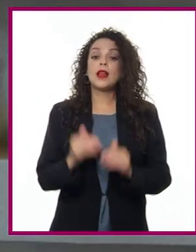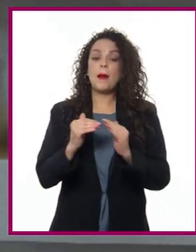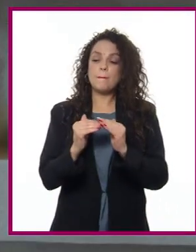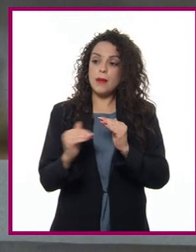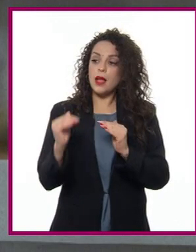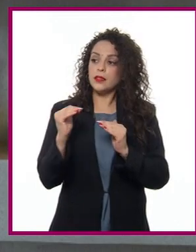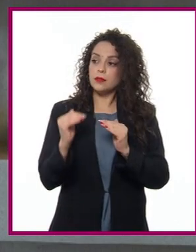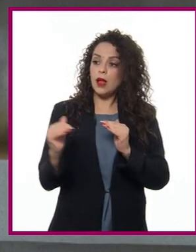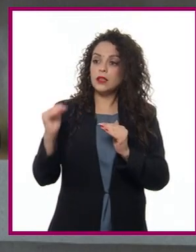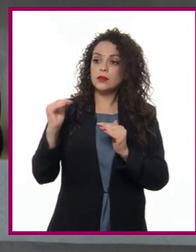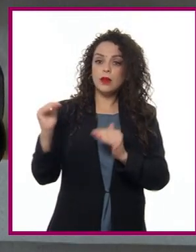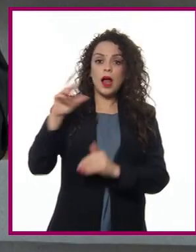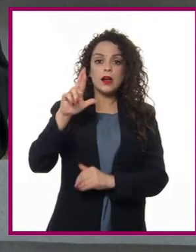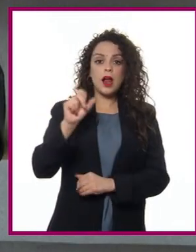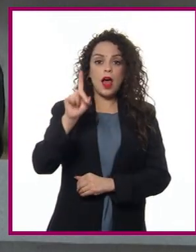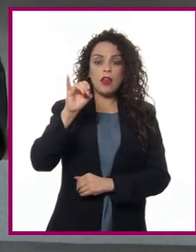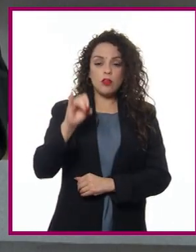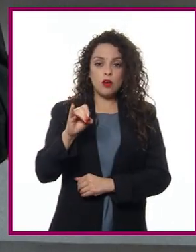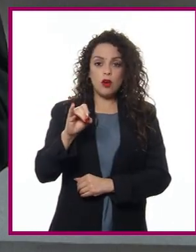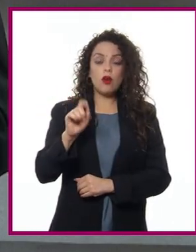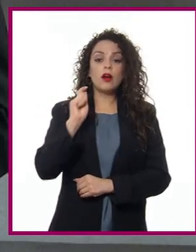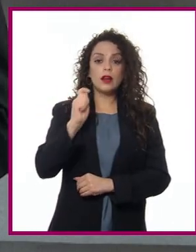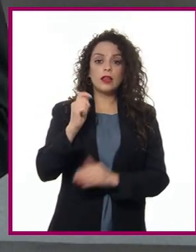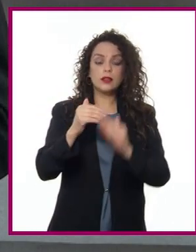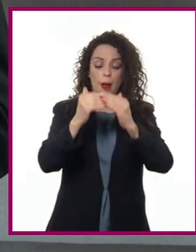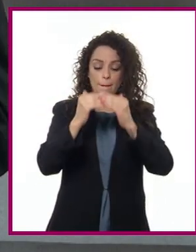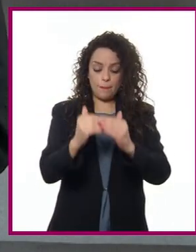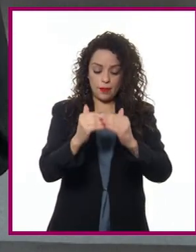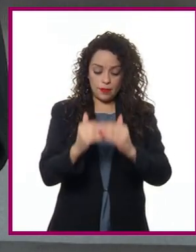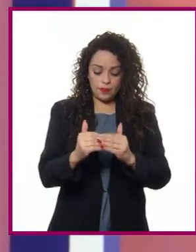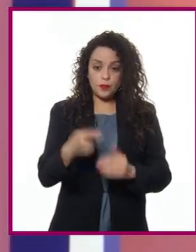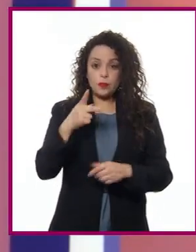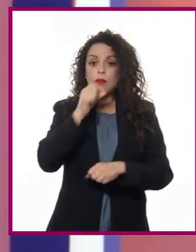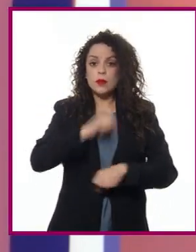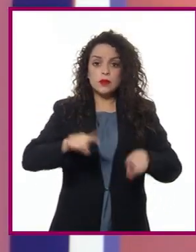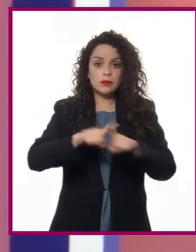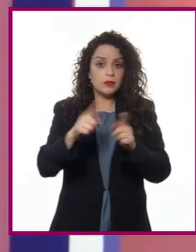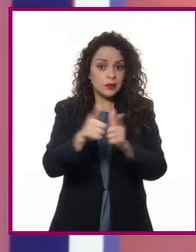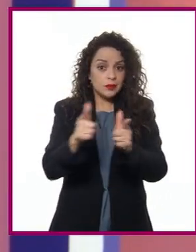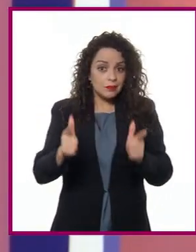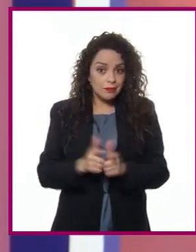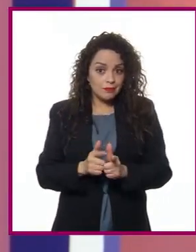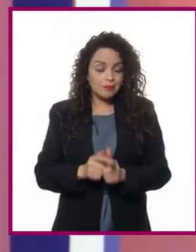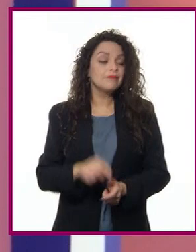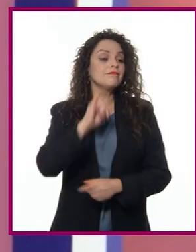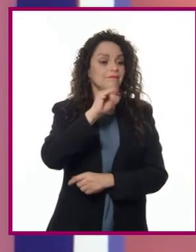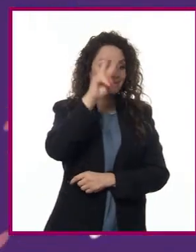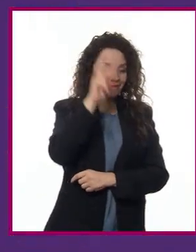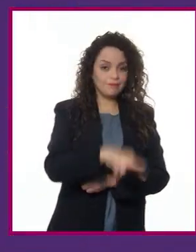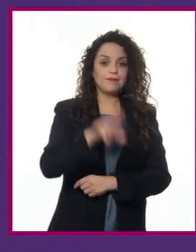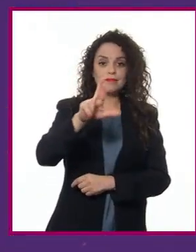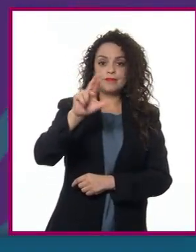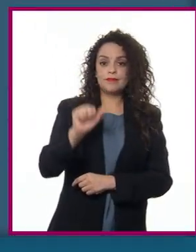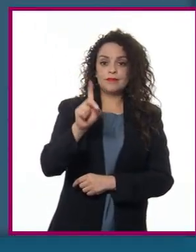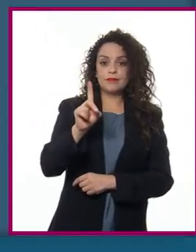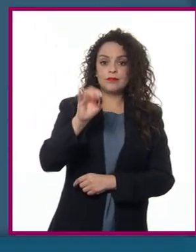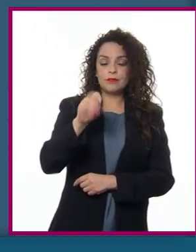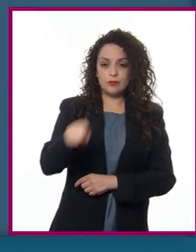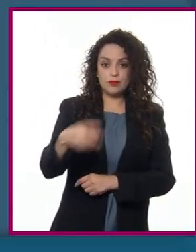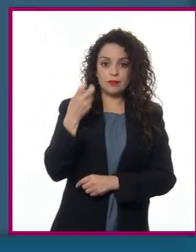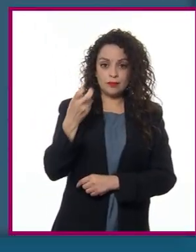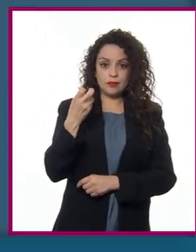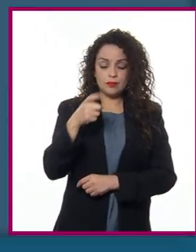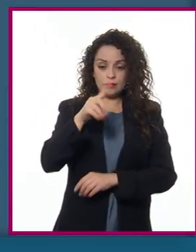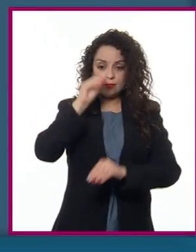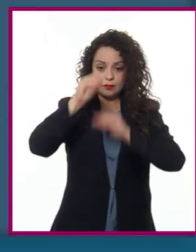radio atómico conforme íbamos bajando los periodos dentro del mismo grupo. En efecto, los radios atómicos de los elementos